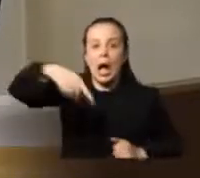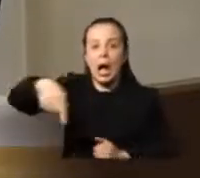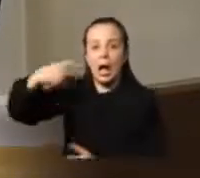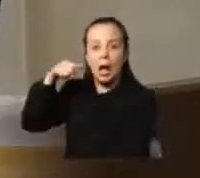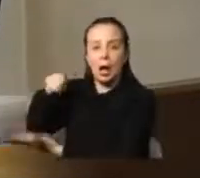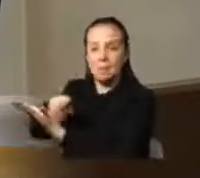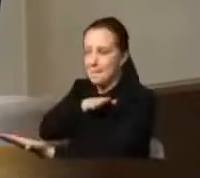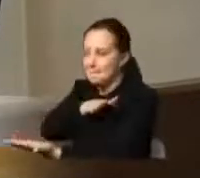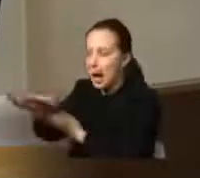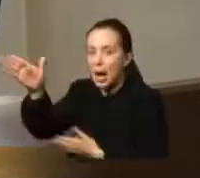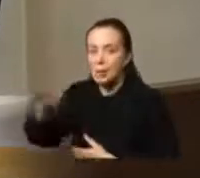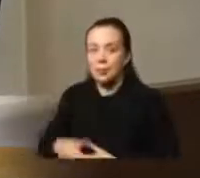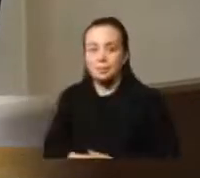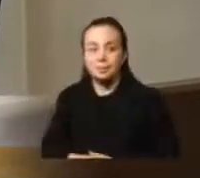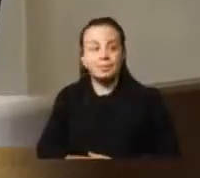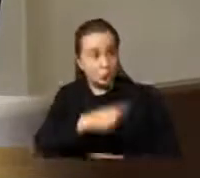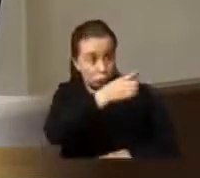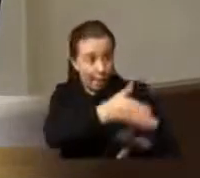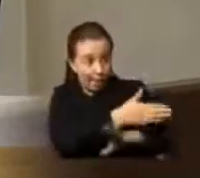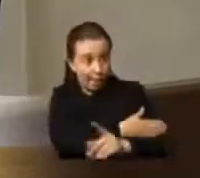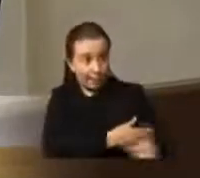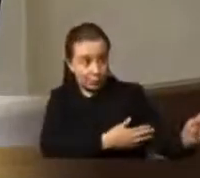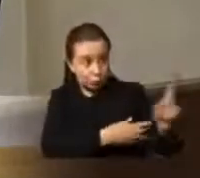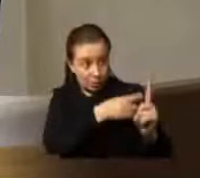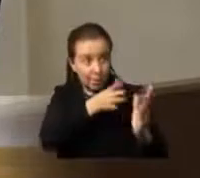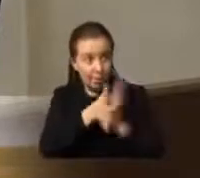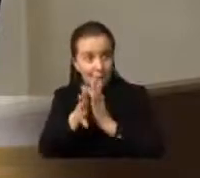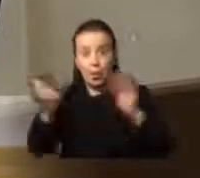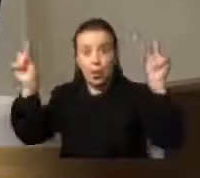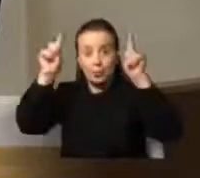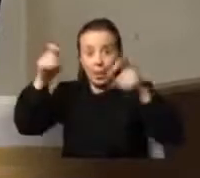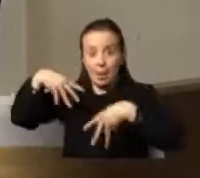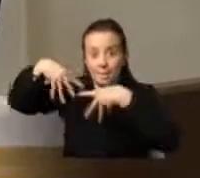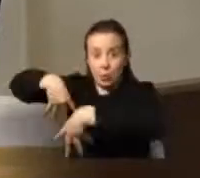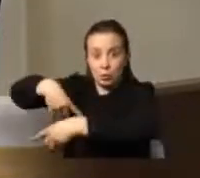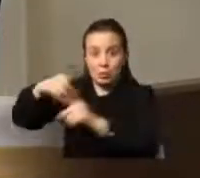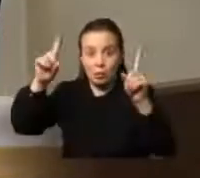Sus pronunciamientos, señor ministro, en el marco de la protesta